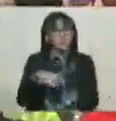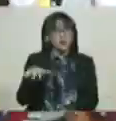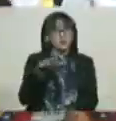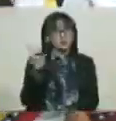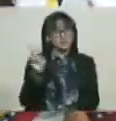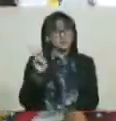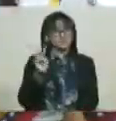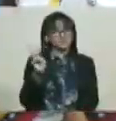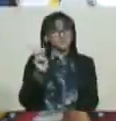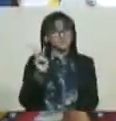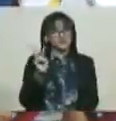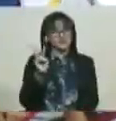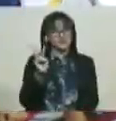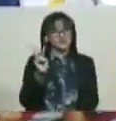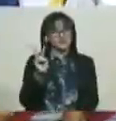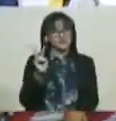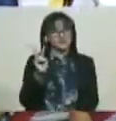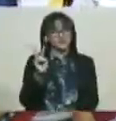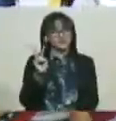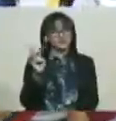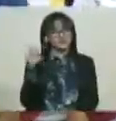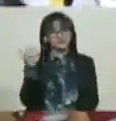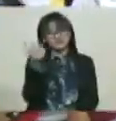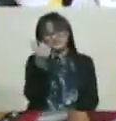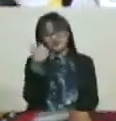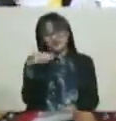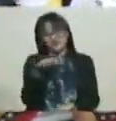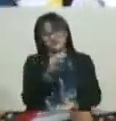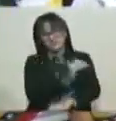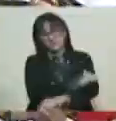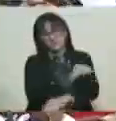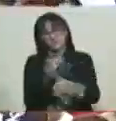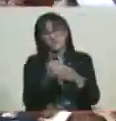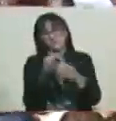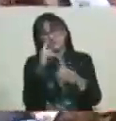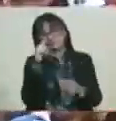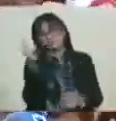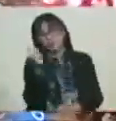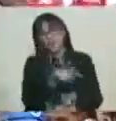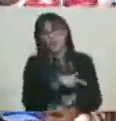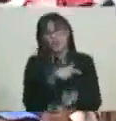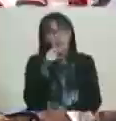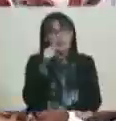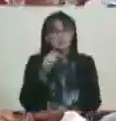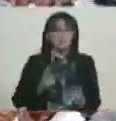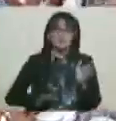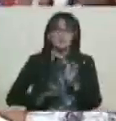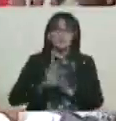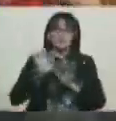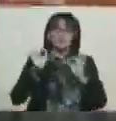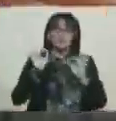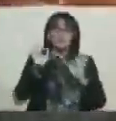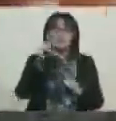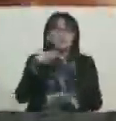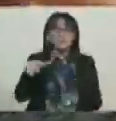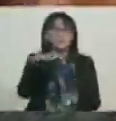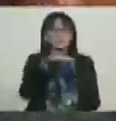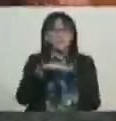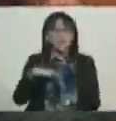bajo la oligarquía apátrida arriba el pueblo de venezuela